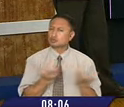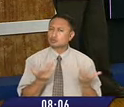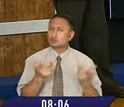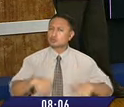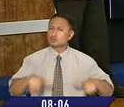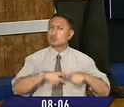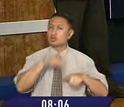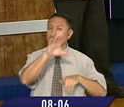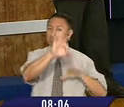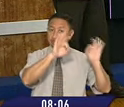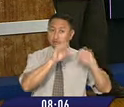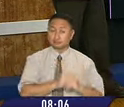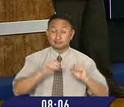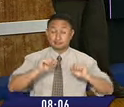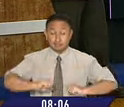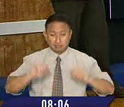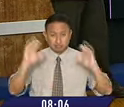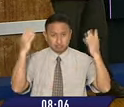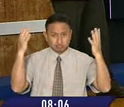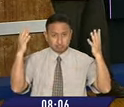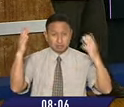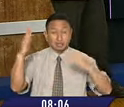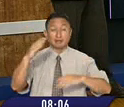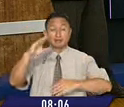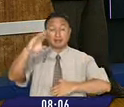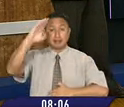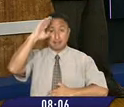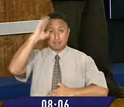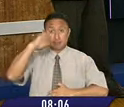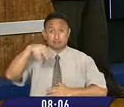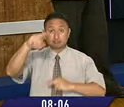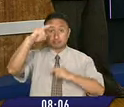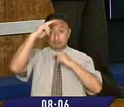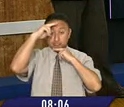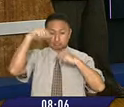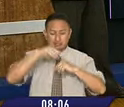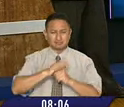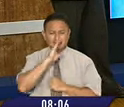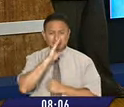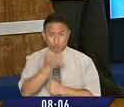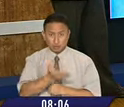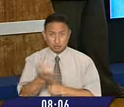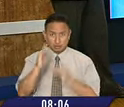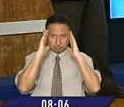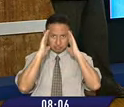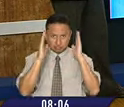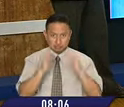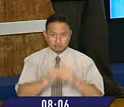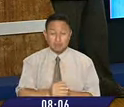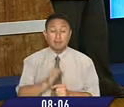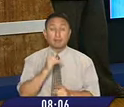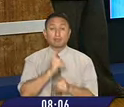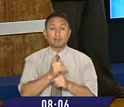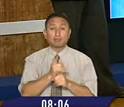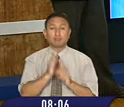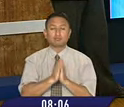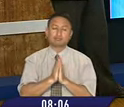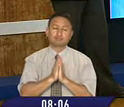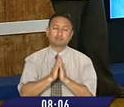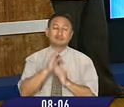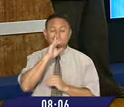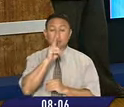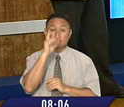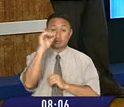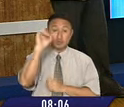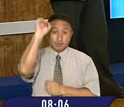zampones. Así que aplausos, por favor, para la policía y este noticiero que siempre está preocupado por ustedes. Por eso siempre pedimos que nos envíen esos videos